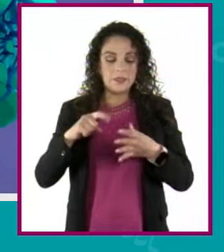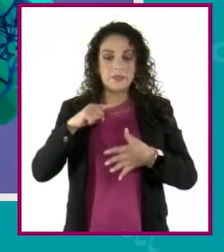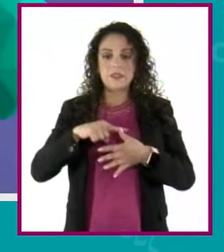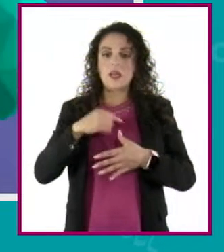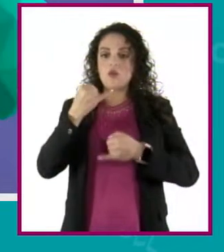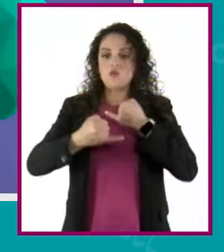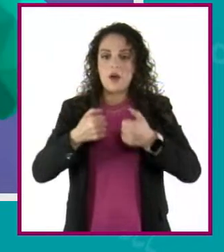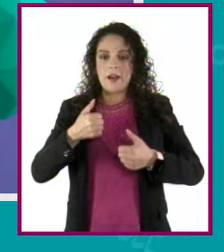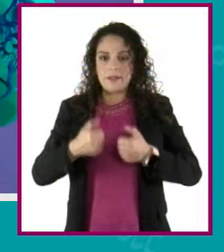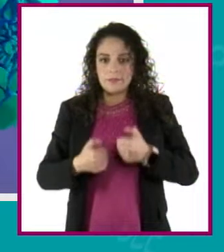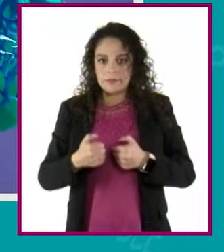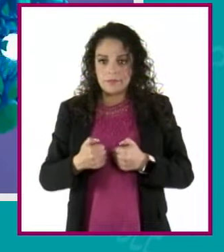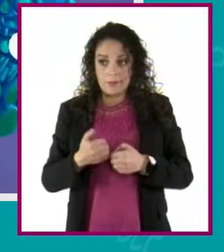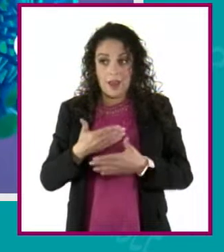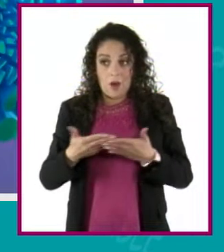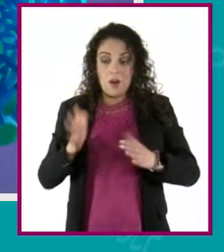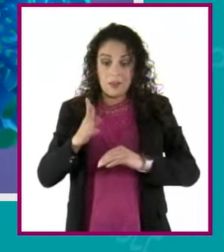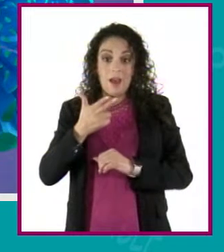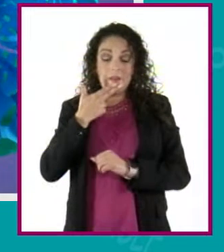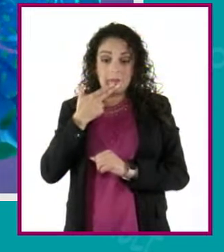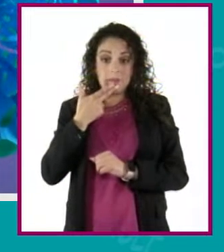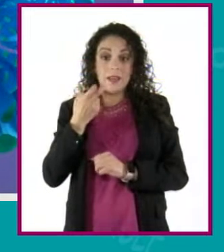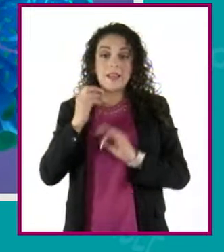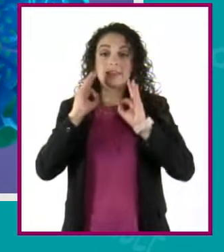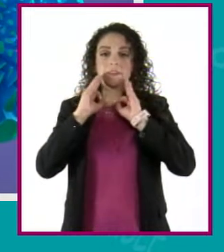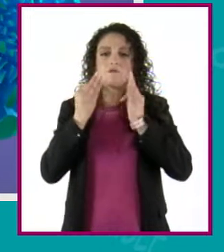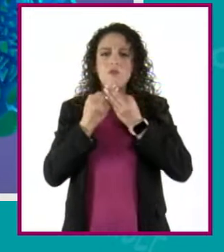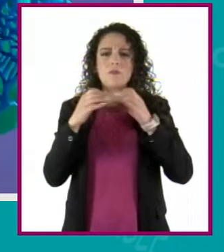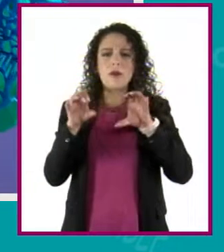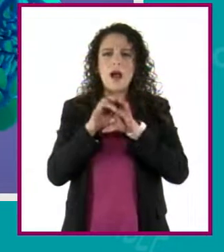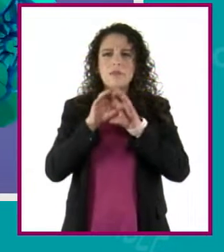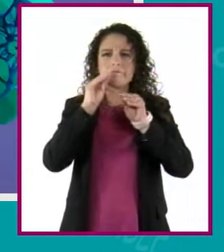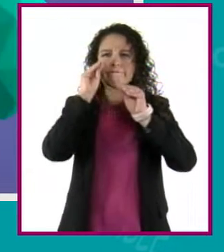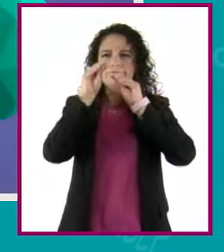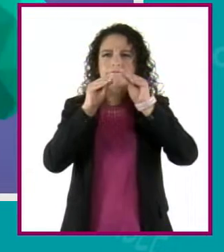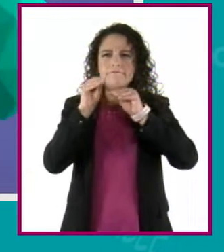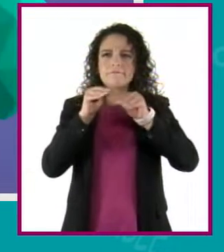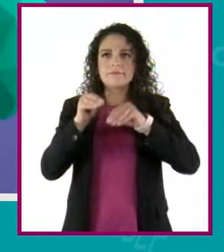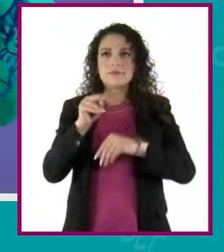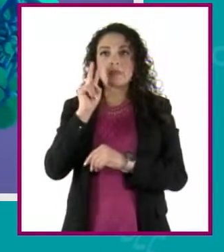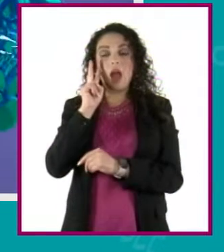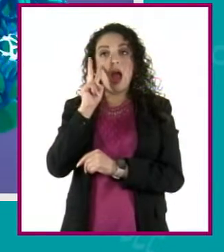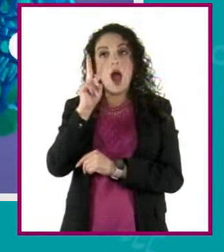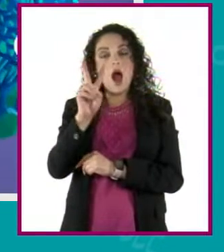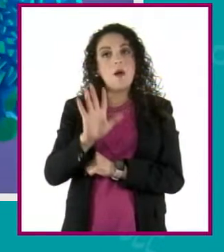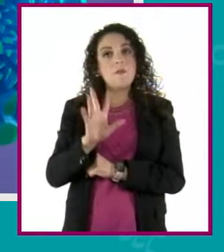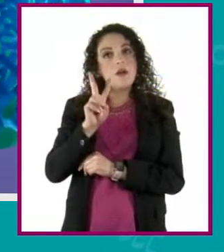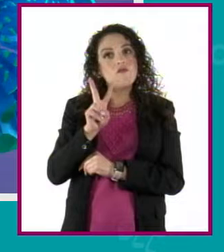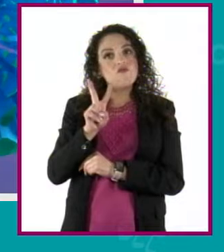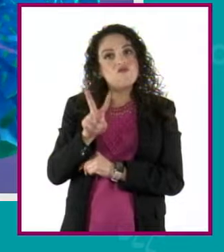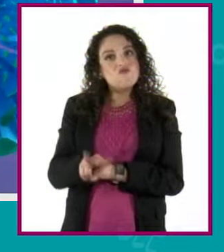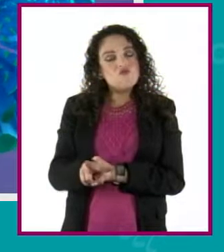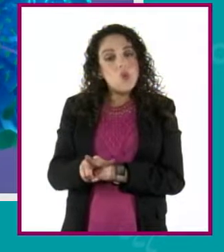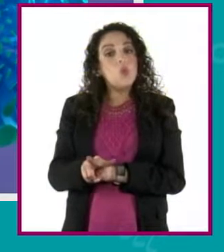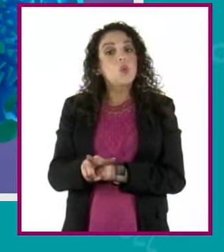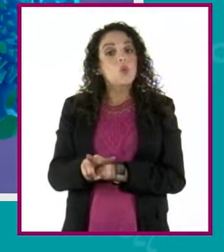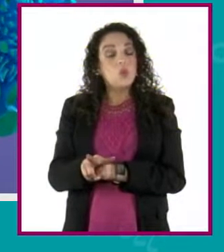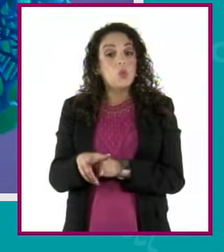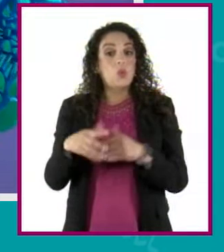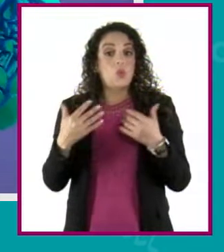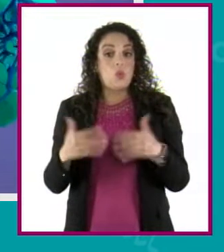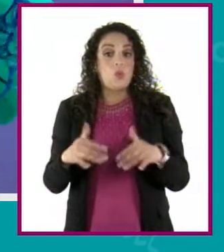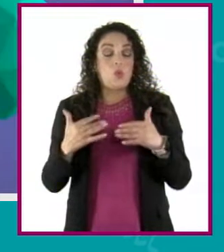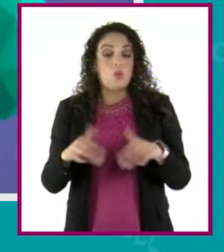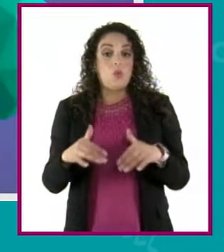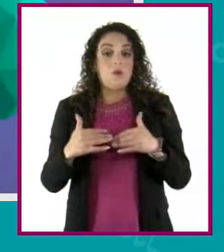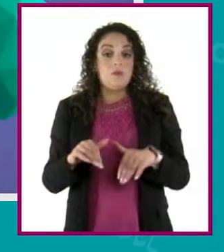videojuegos. Es una forma de interpretación de la realidad como una representación